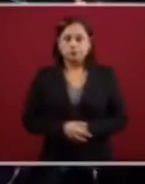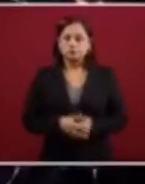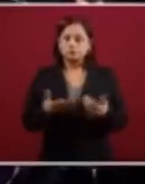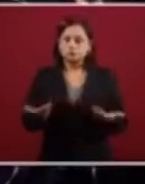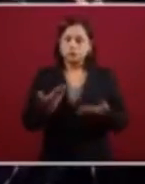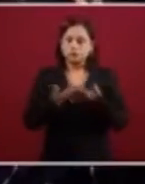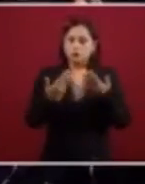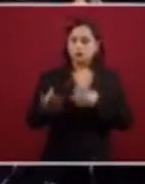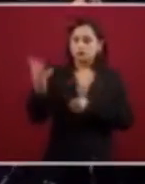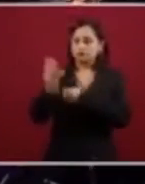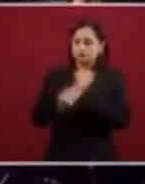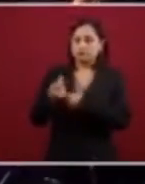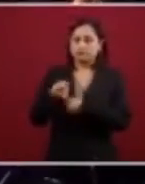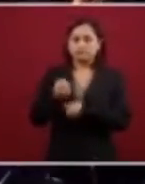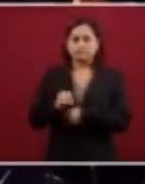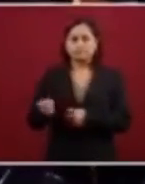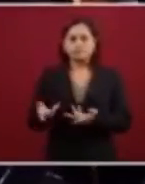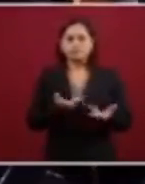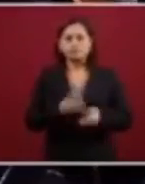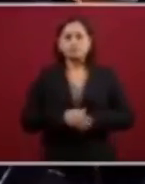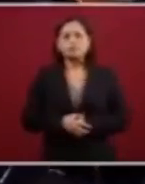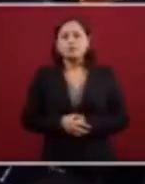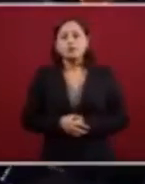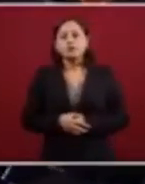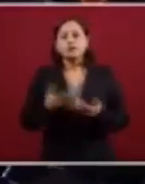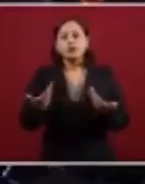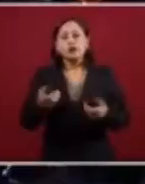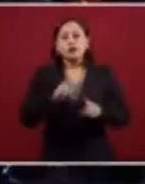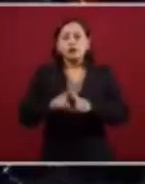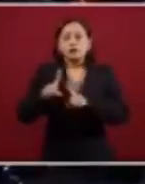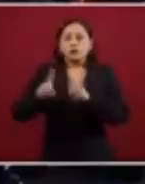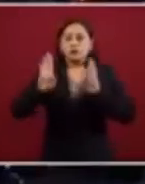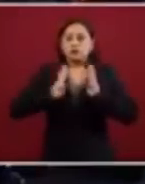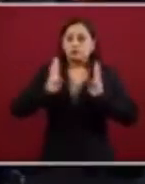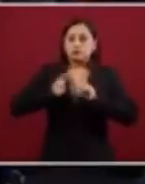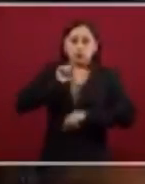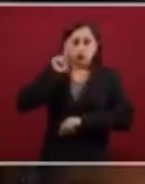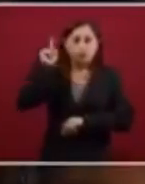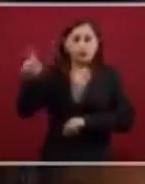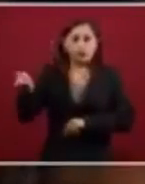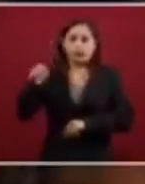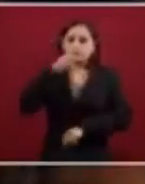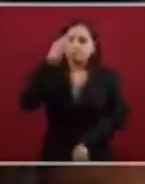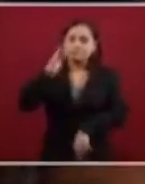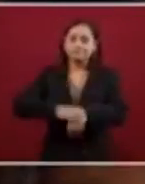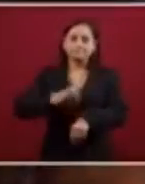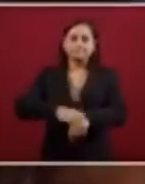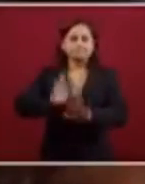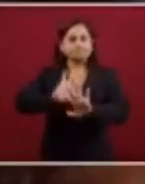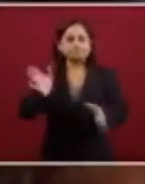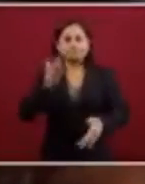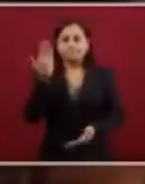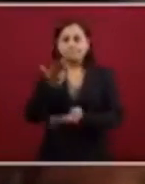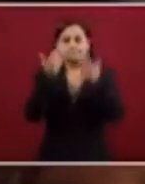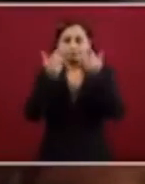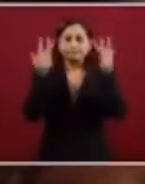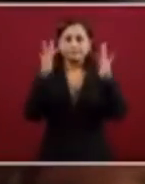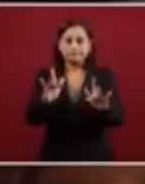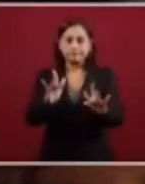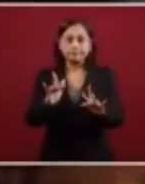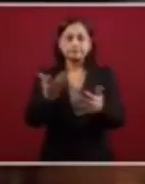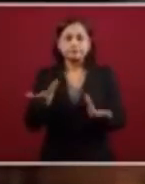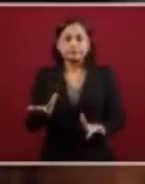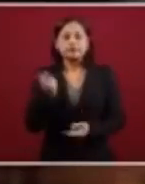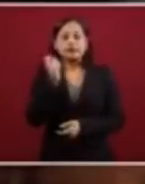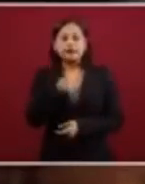Las Fuerzas Armadas salen en conferencia de prensa y le piden su renuncia. Eso en cualquier país del mundo se